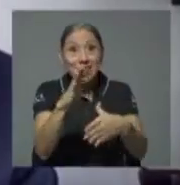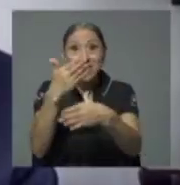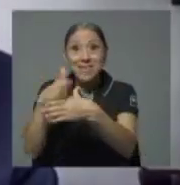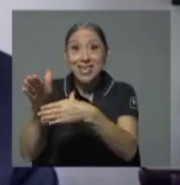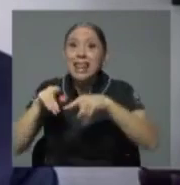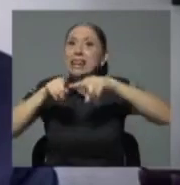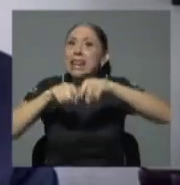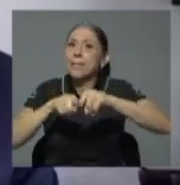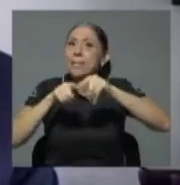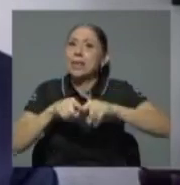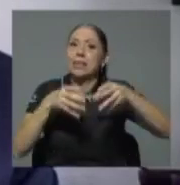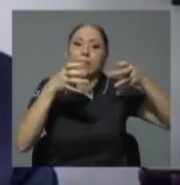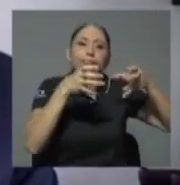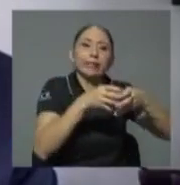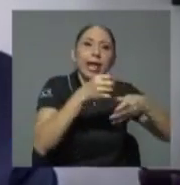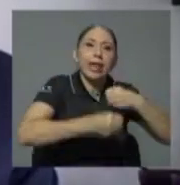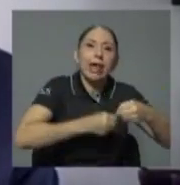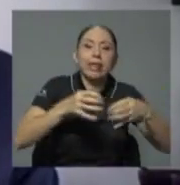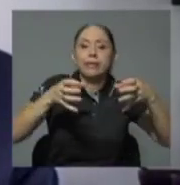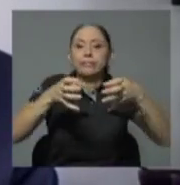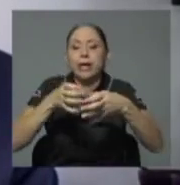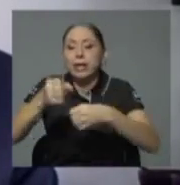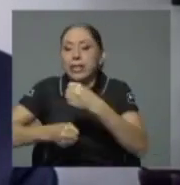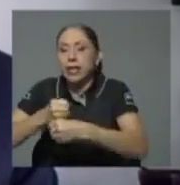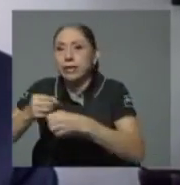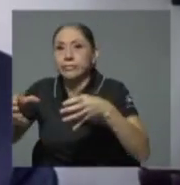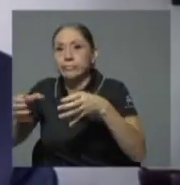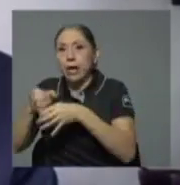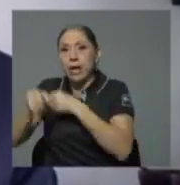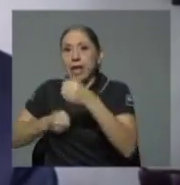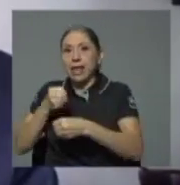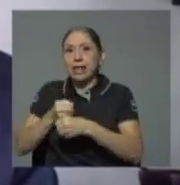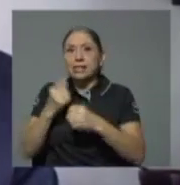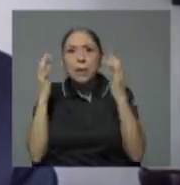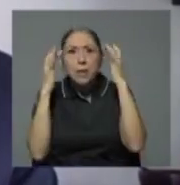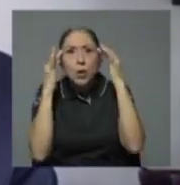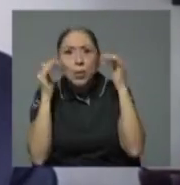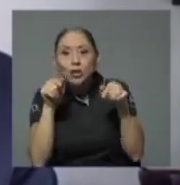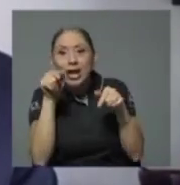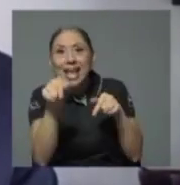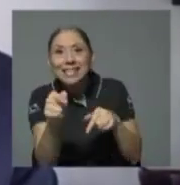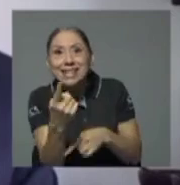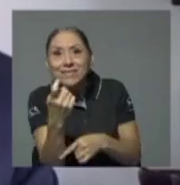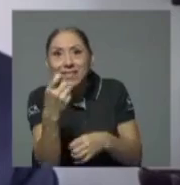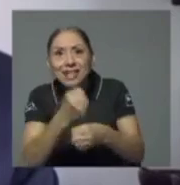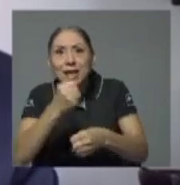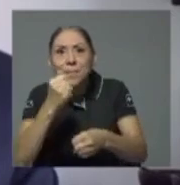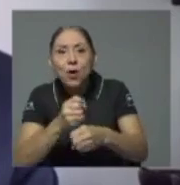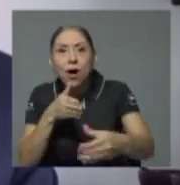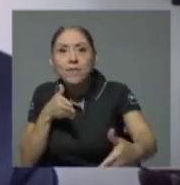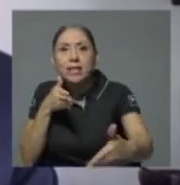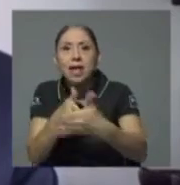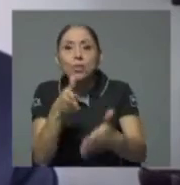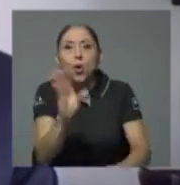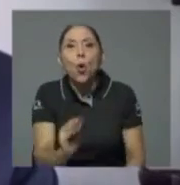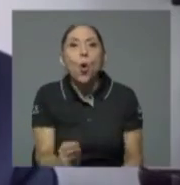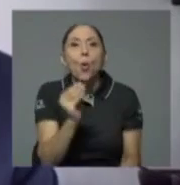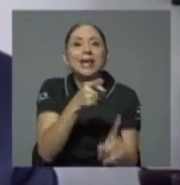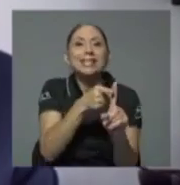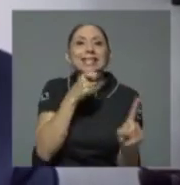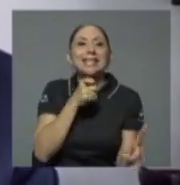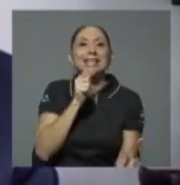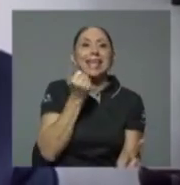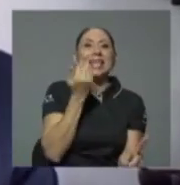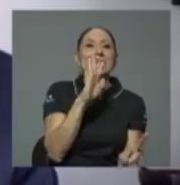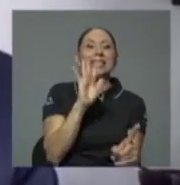la gran preocupación es que este desempleo está afectando a los jóvenes, especialmente de 15 años a 34